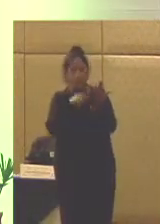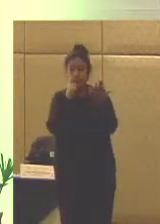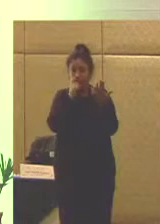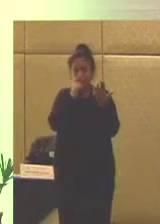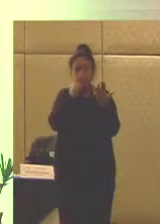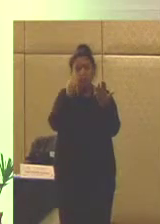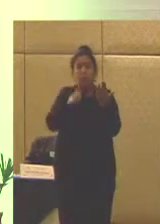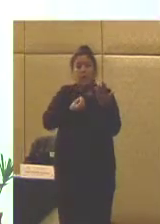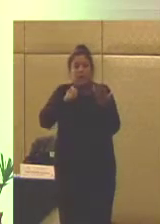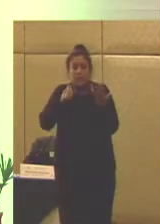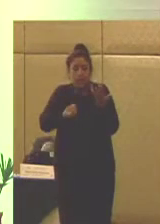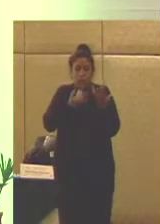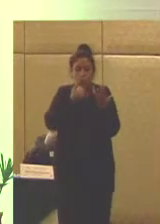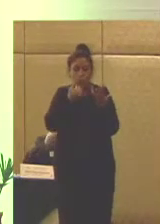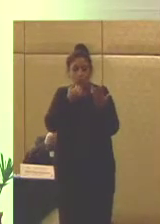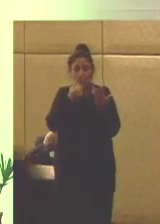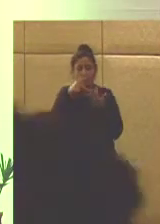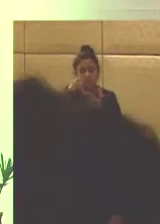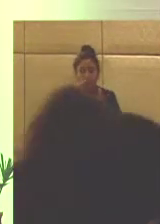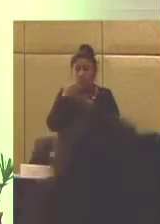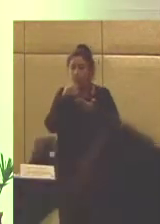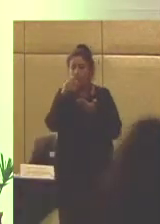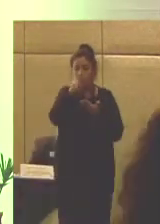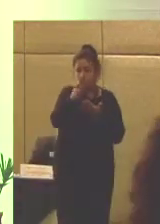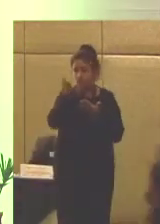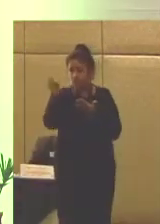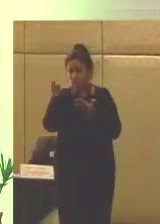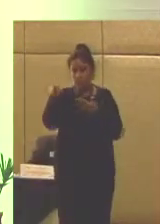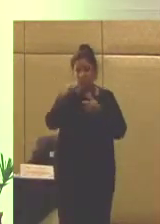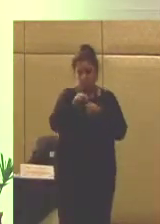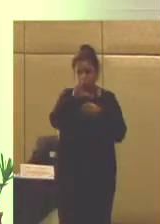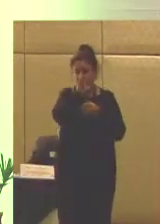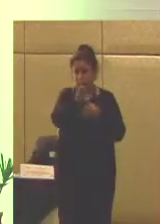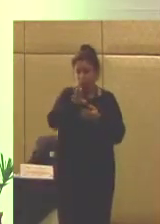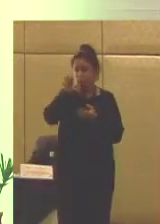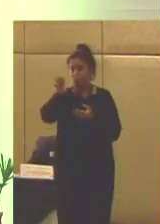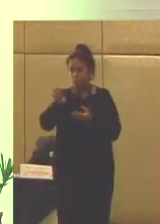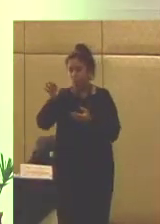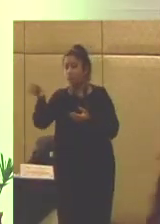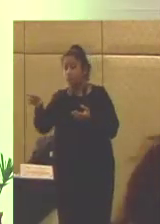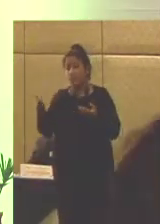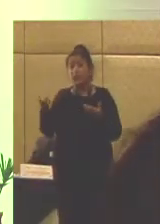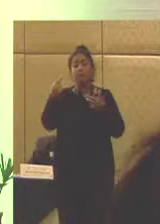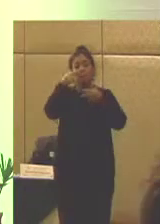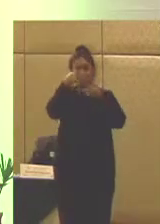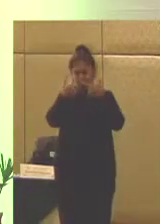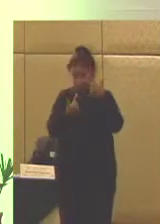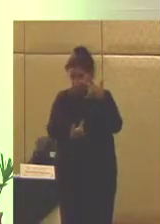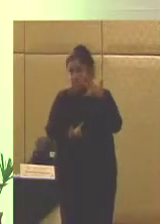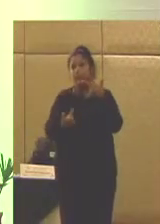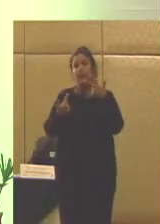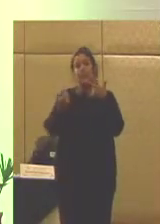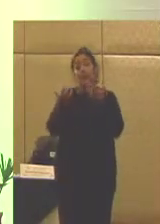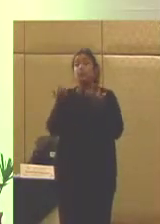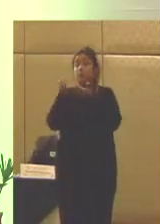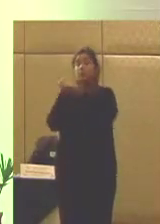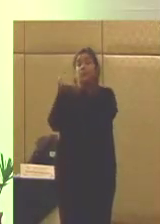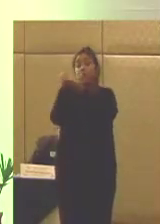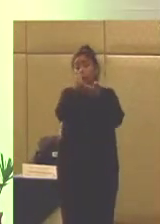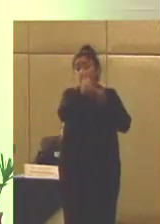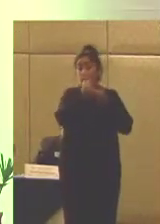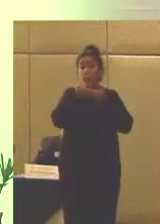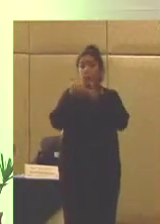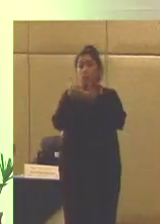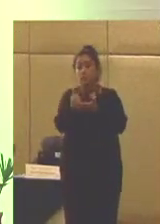los recursos con los que cuenta el Fonden. Esto es básicamente una de las herramientas esenciales que ha permitido que parte de